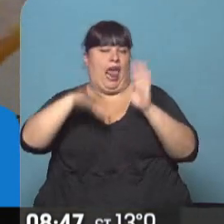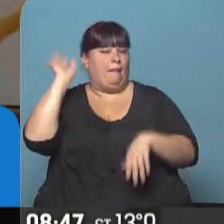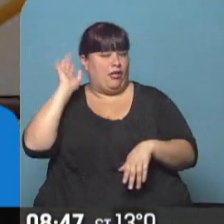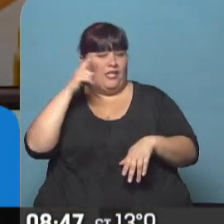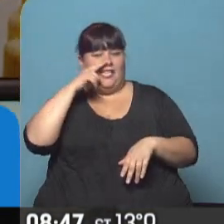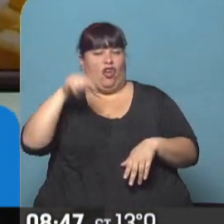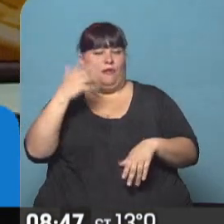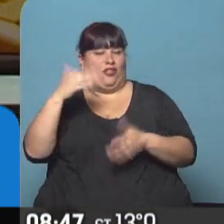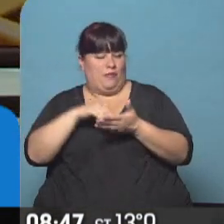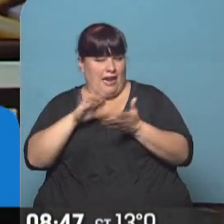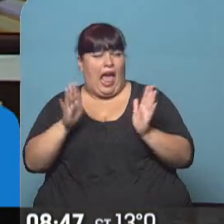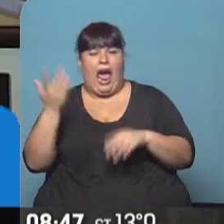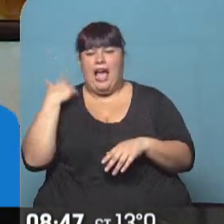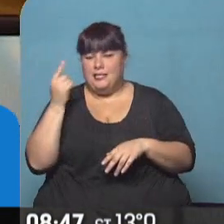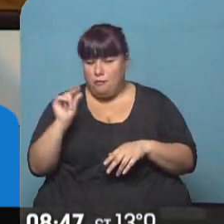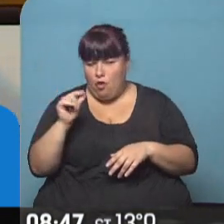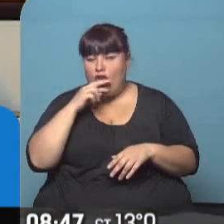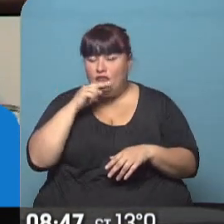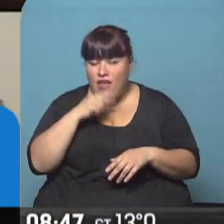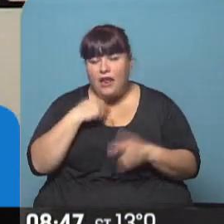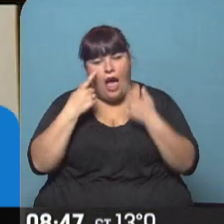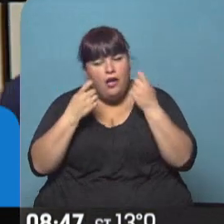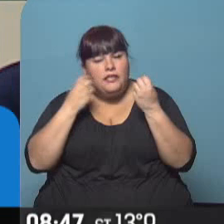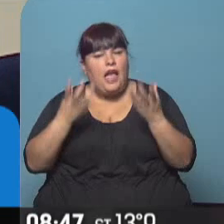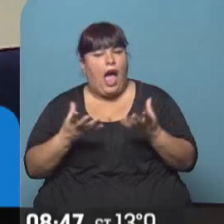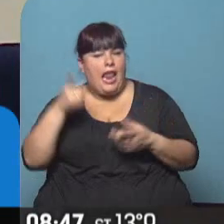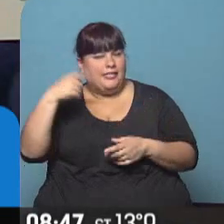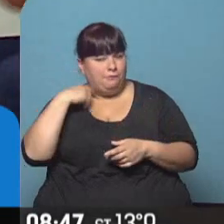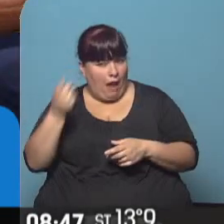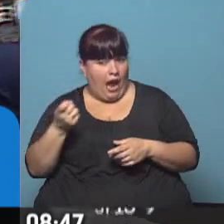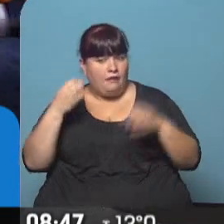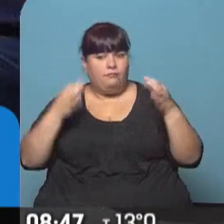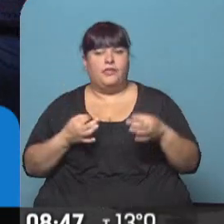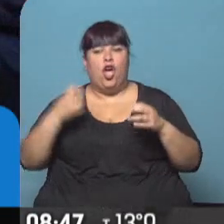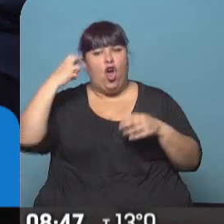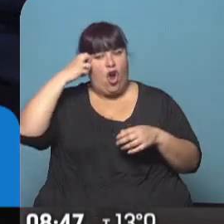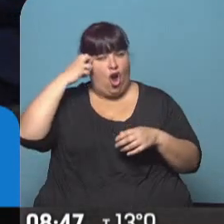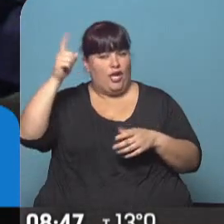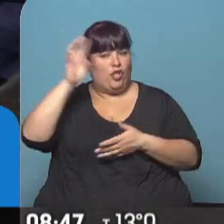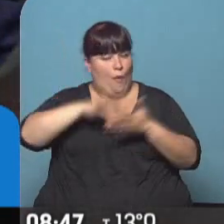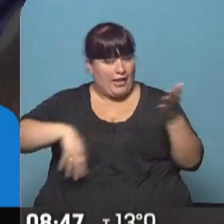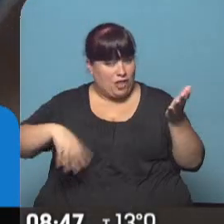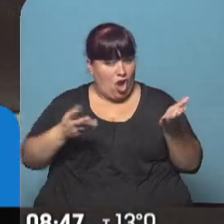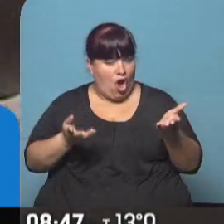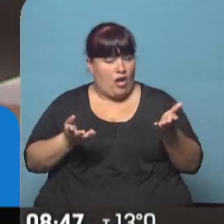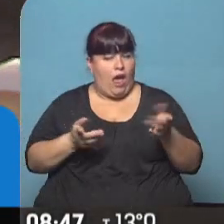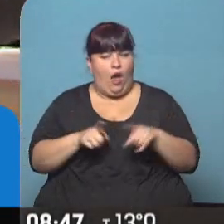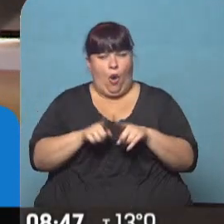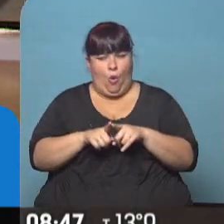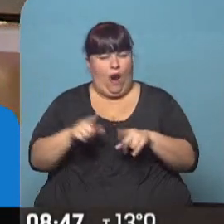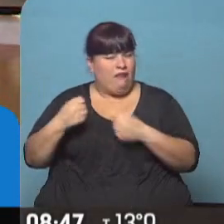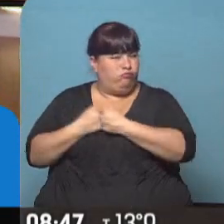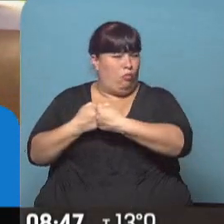los 7,5. Carmen, hace poquitos días, el viernes, seguíamos con mucha atención lo que pasaba en España, básicamente en el Parlamento en Barcelona. Fue casi